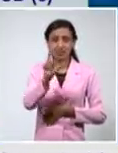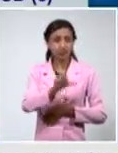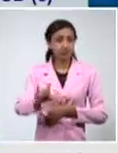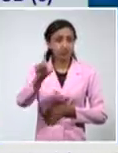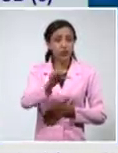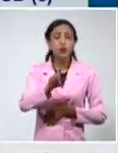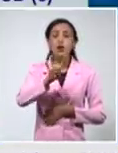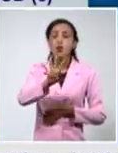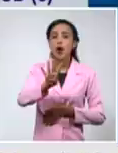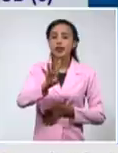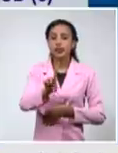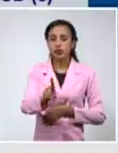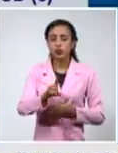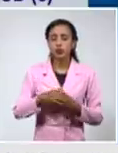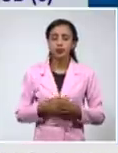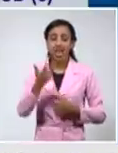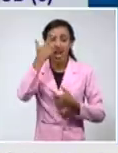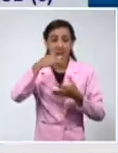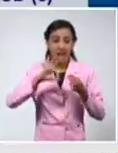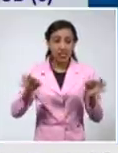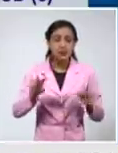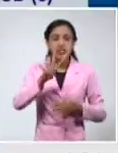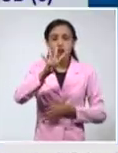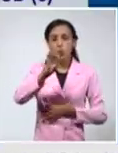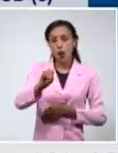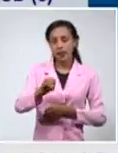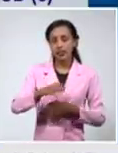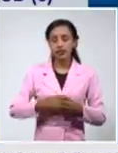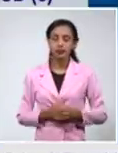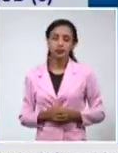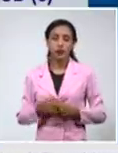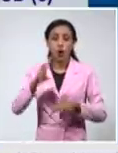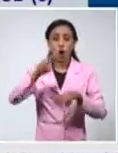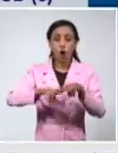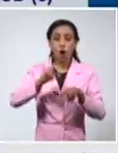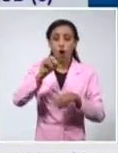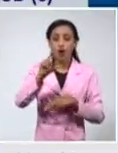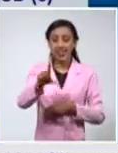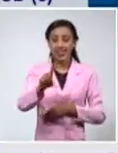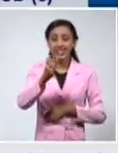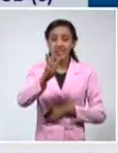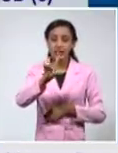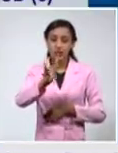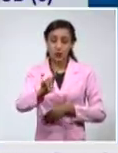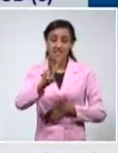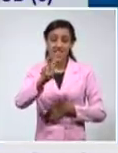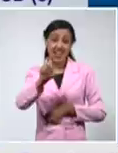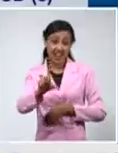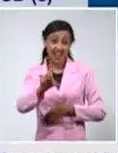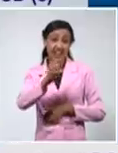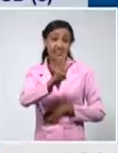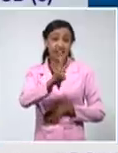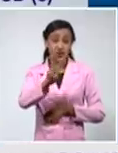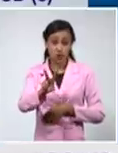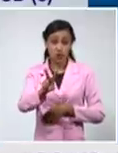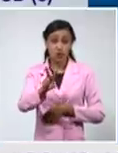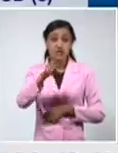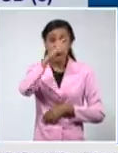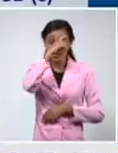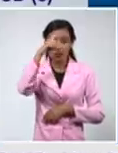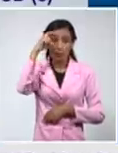41, Artemisa 40, Holguín 39, Villa Clara 32, Santi Espíritus